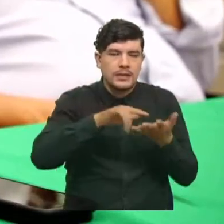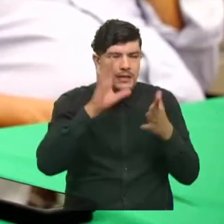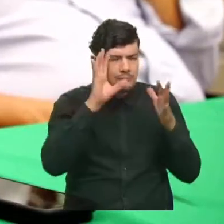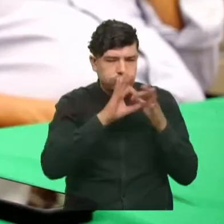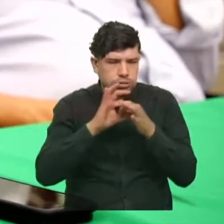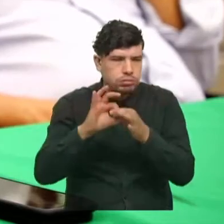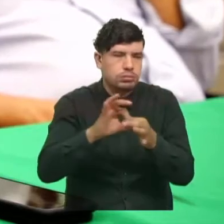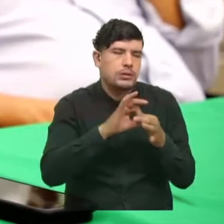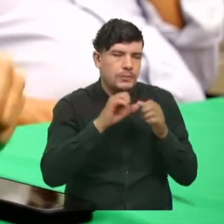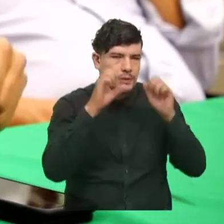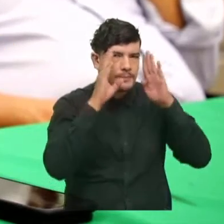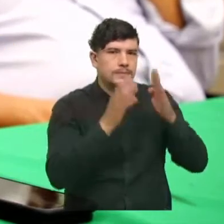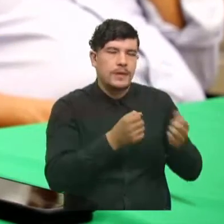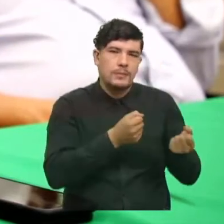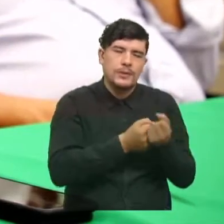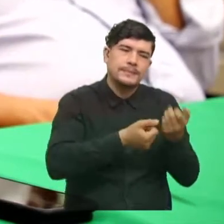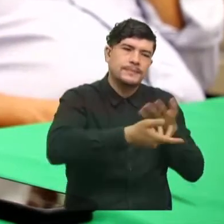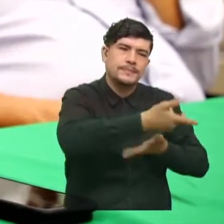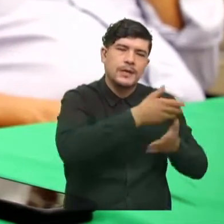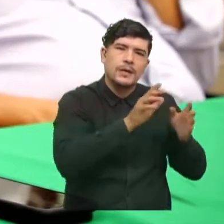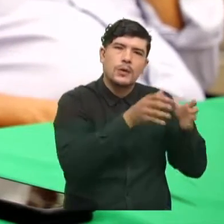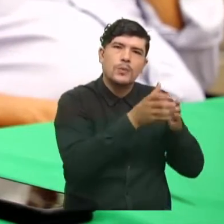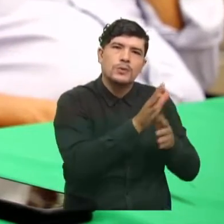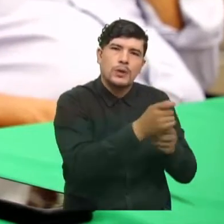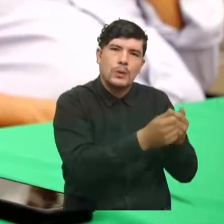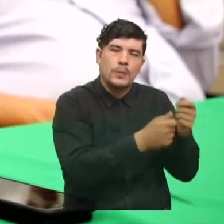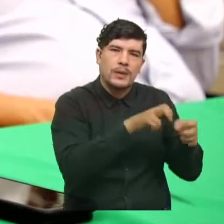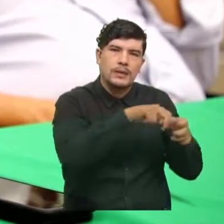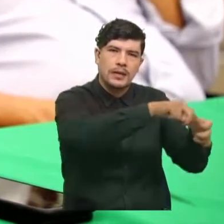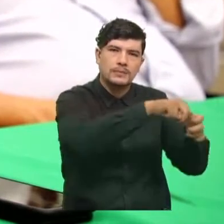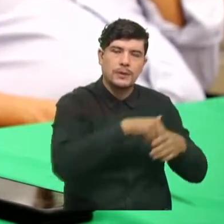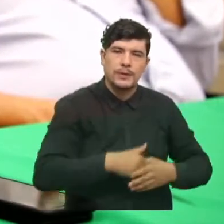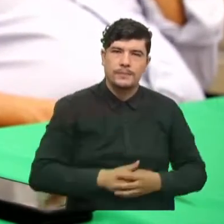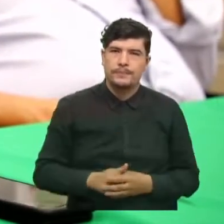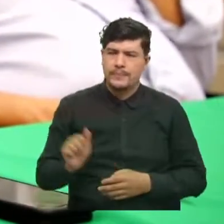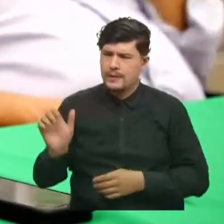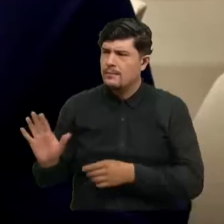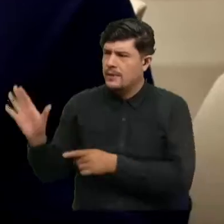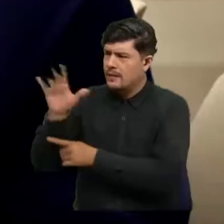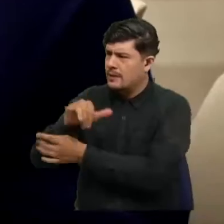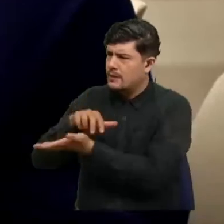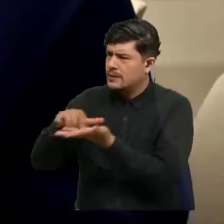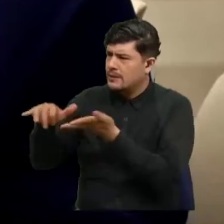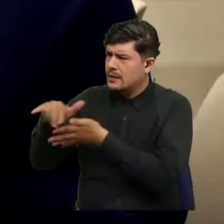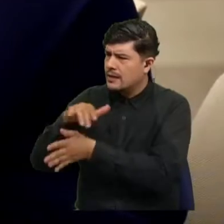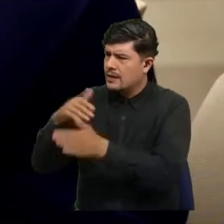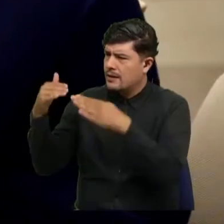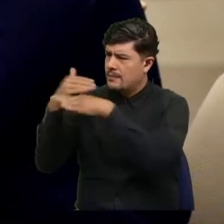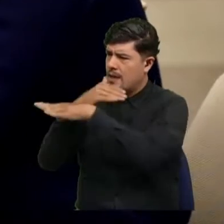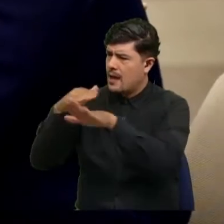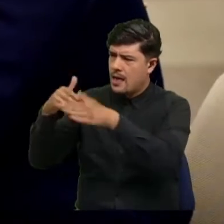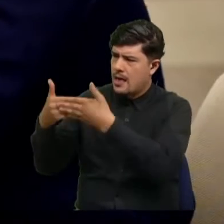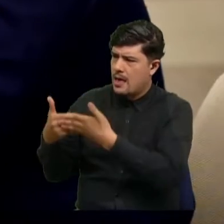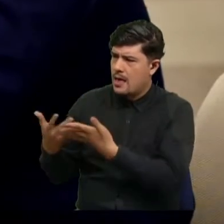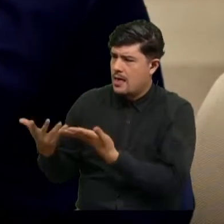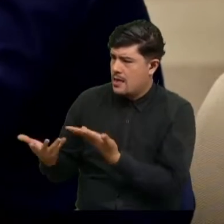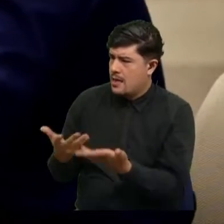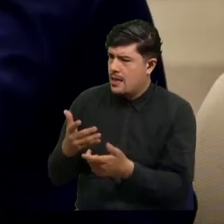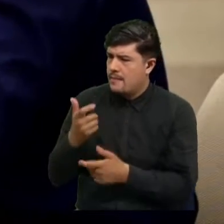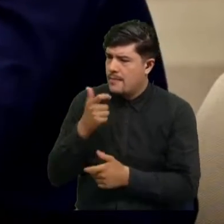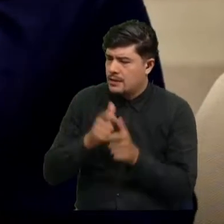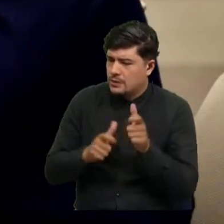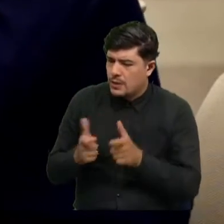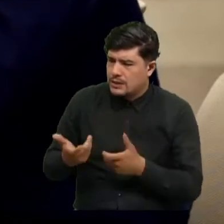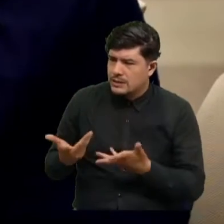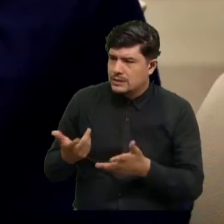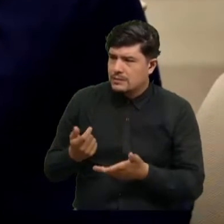por fortuna no hay en este momento o por lo menos a esa hora bloqueos en vías pero tocaron algo de ese tema también porque habrá gente que está pagando su carro que